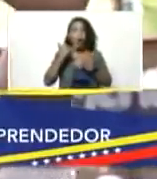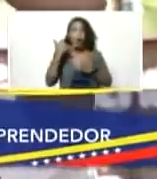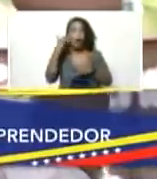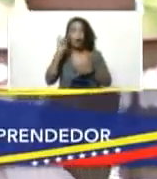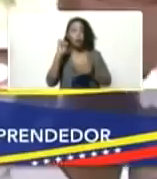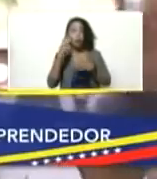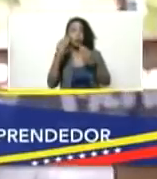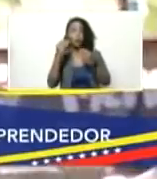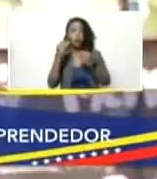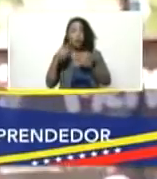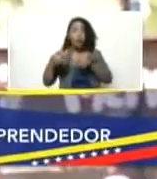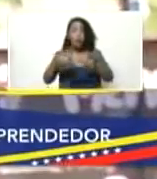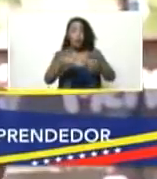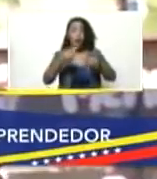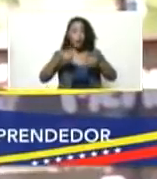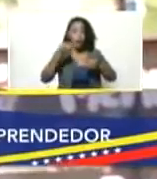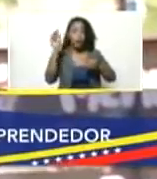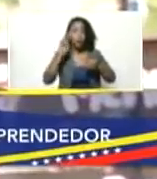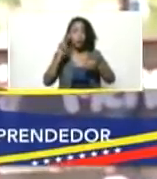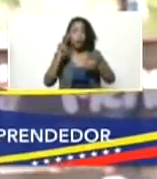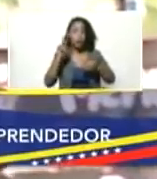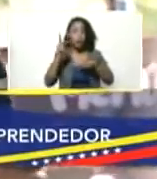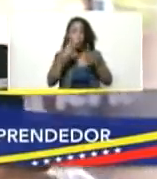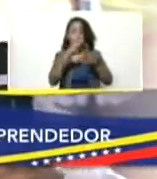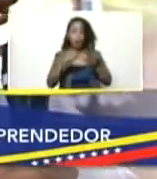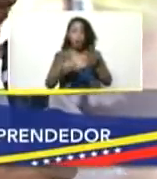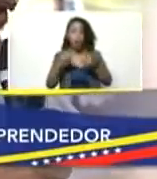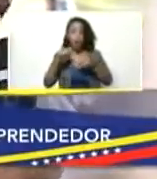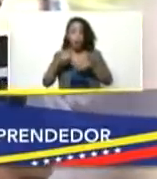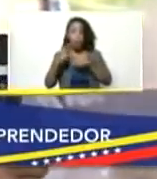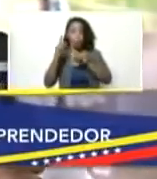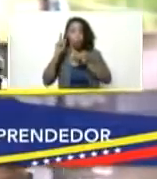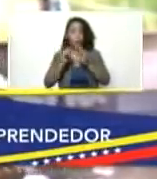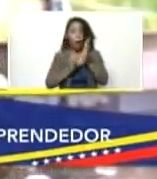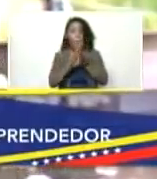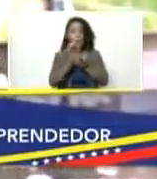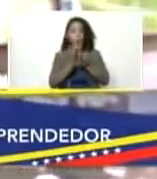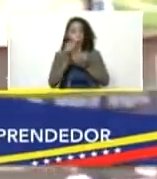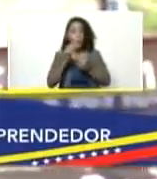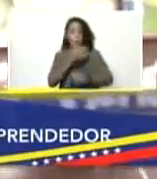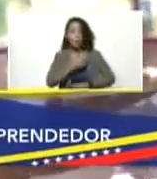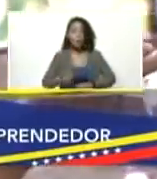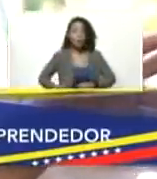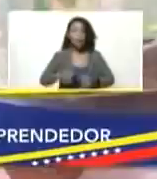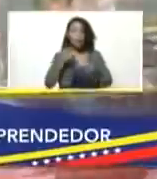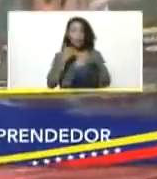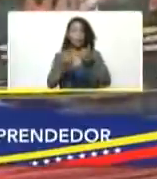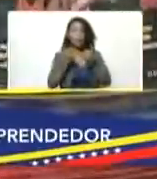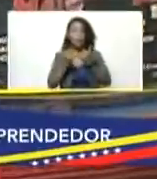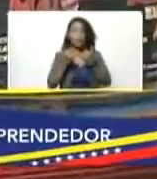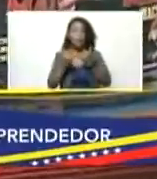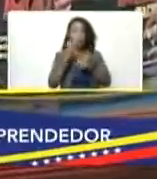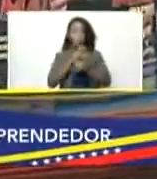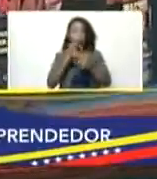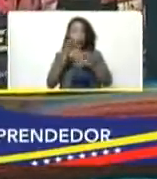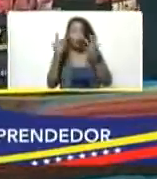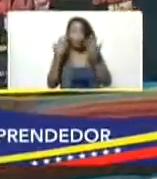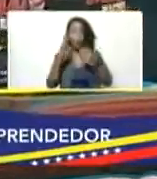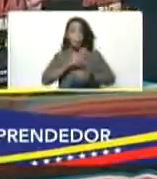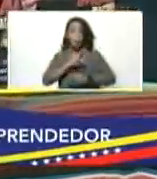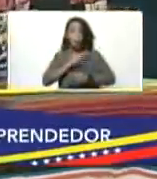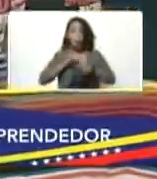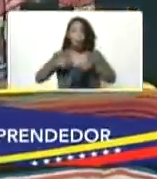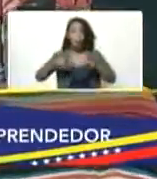en muchísimas tiendas de Venezuela su producto. Y aquí tenemos otro emprendedor, presidente, que es de cervezas artesanales. Él tiene su propio